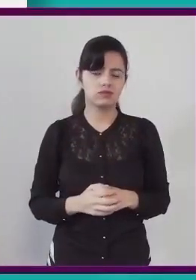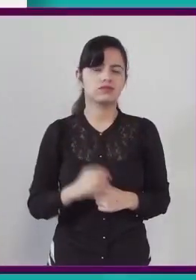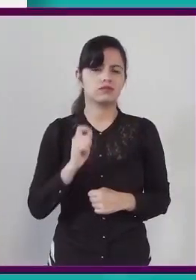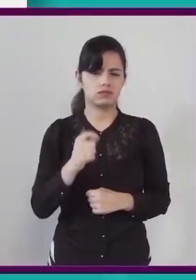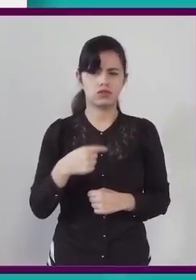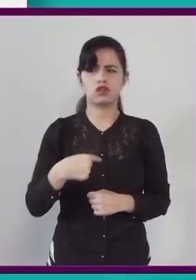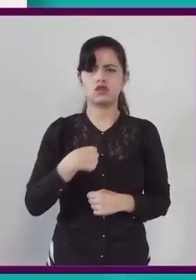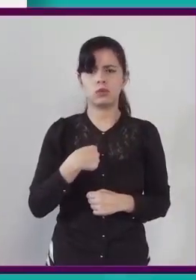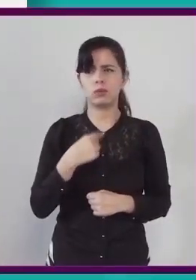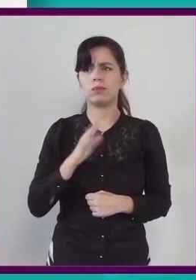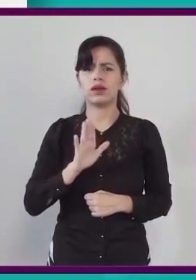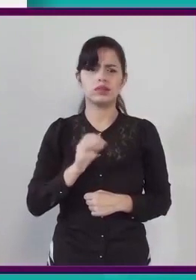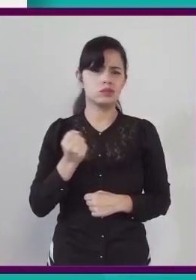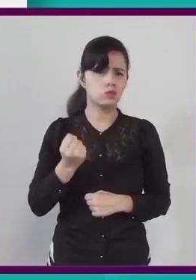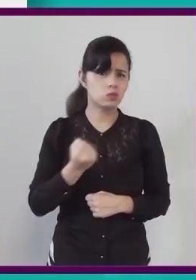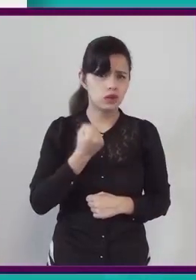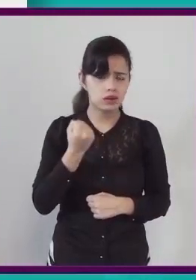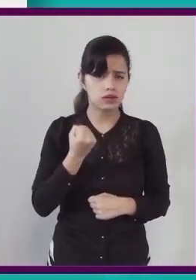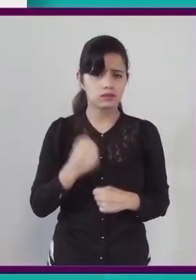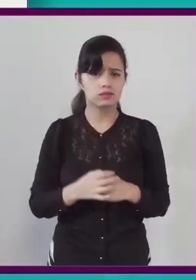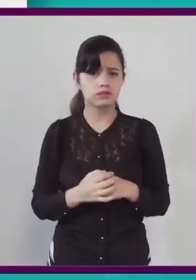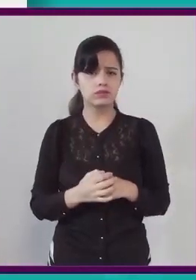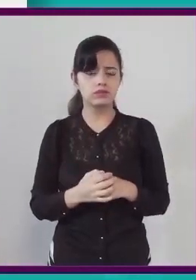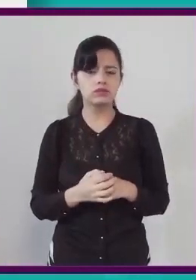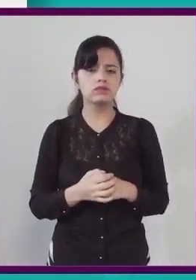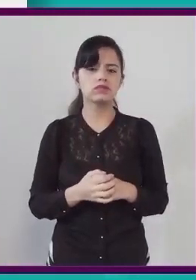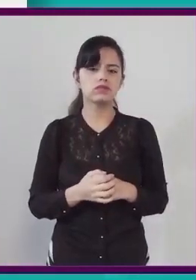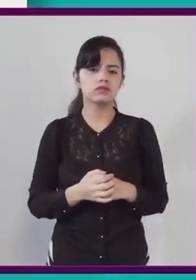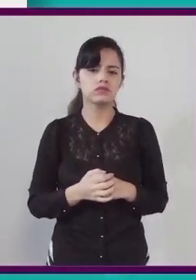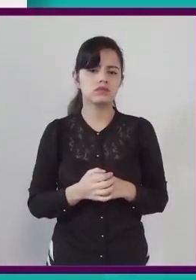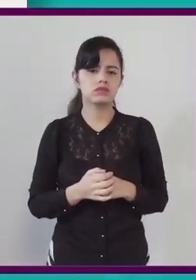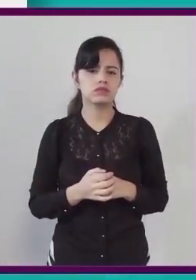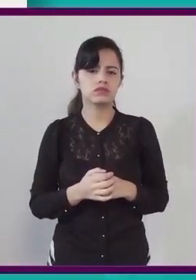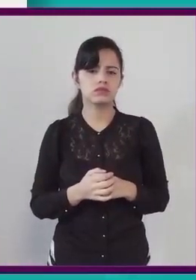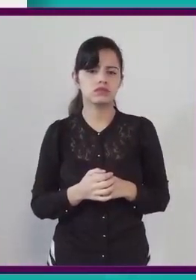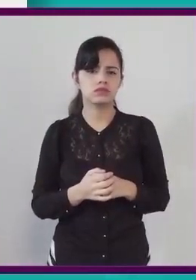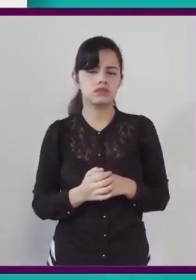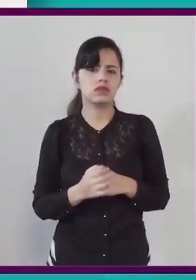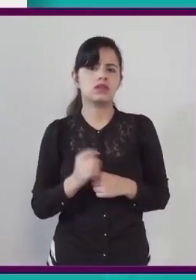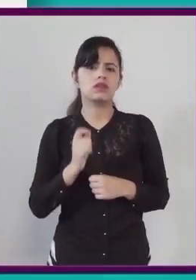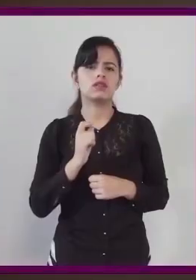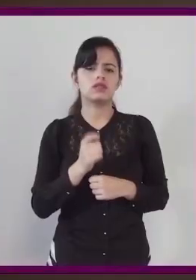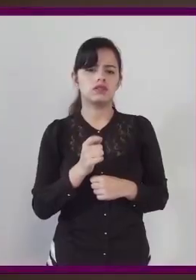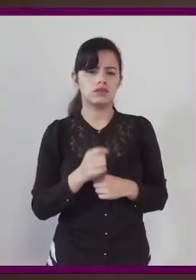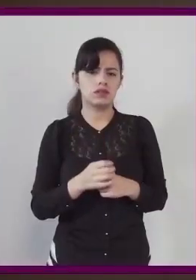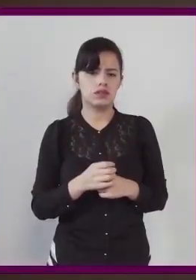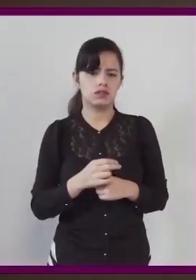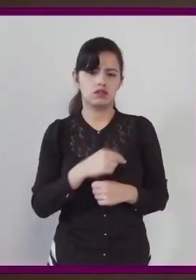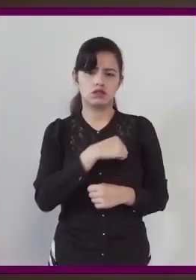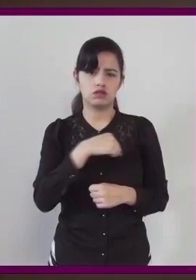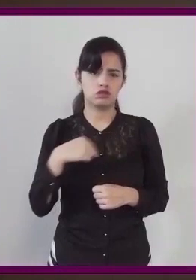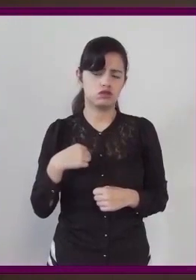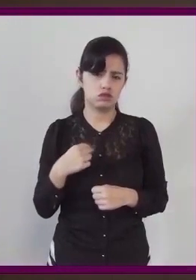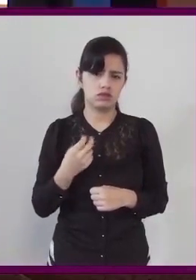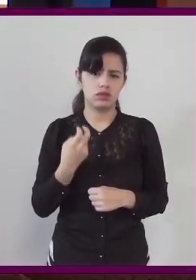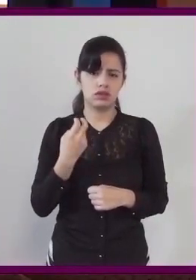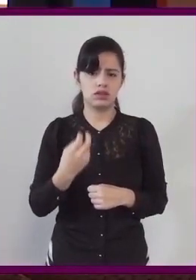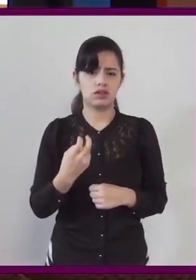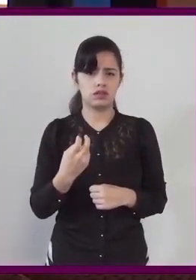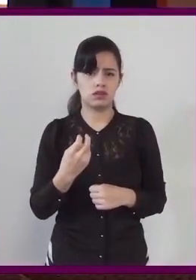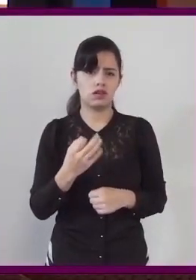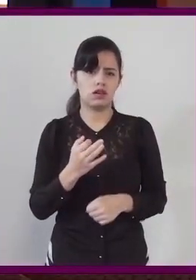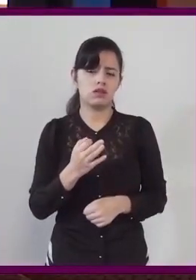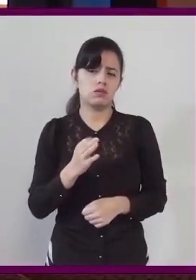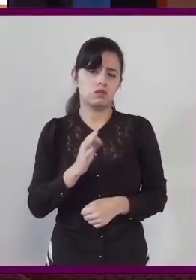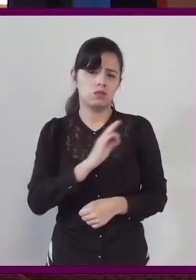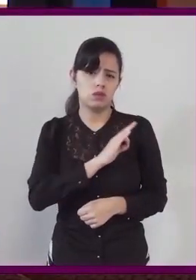tengo privilegios, los cuales creo que podemos definir como ventajas no ganadas, ¿no? Y